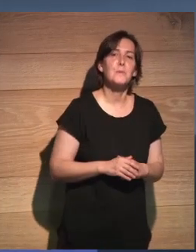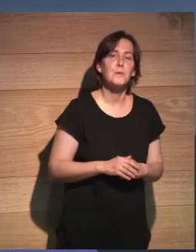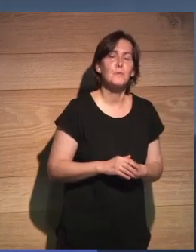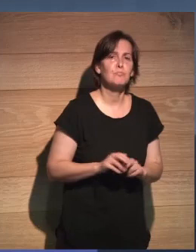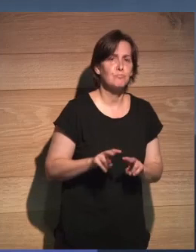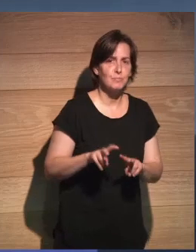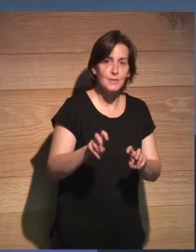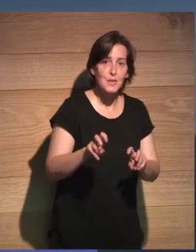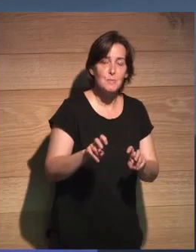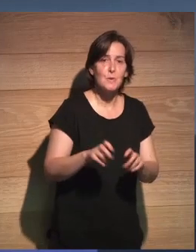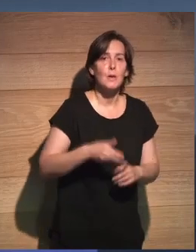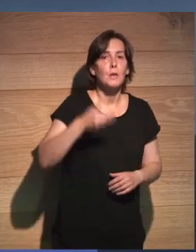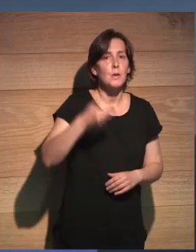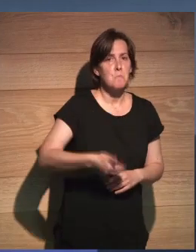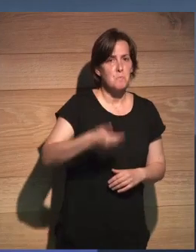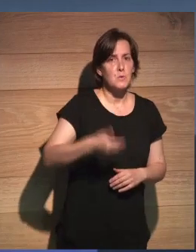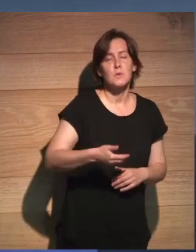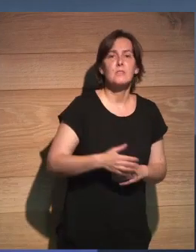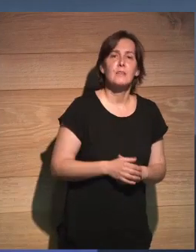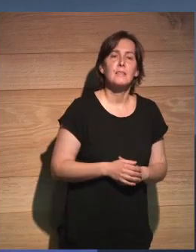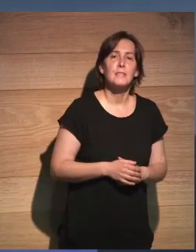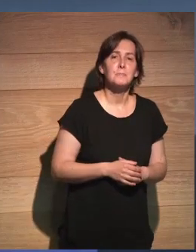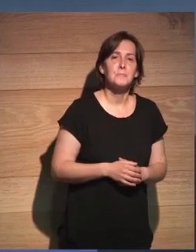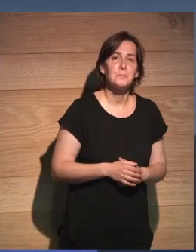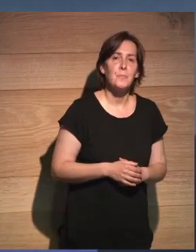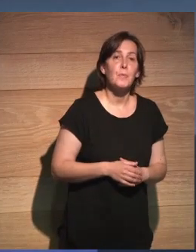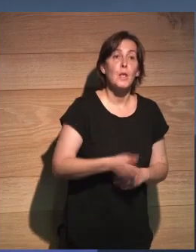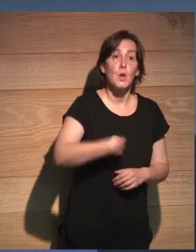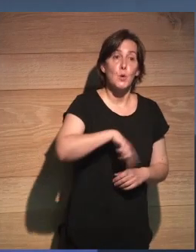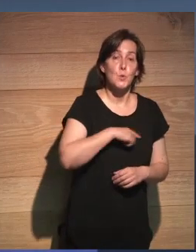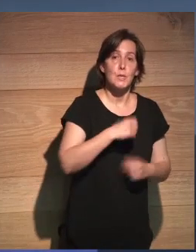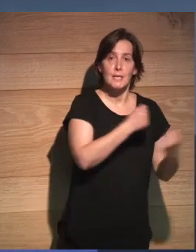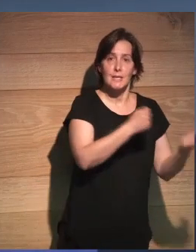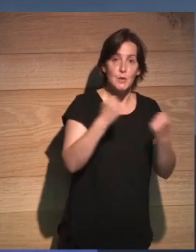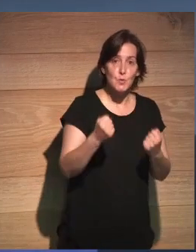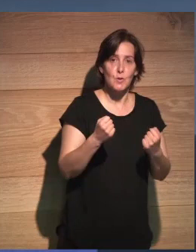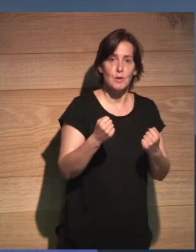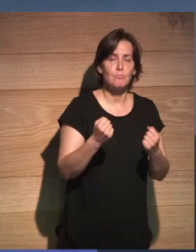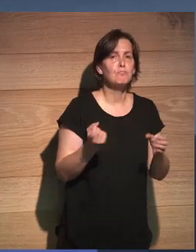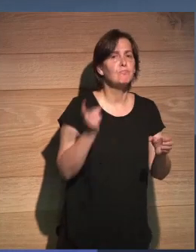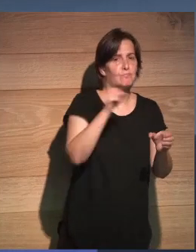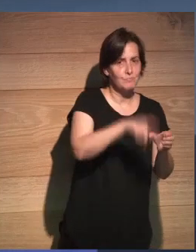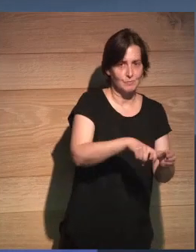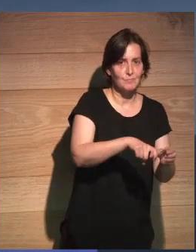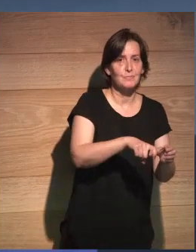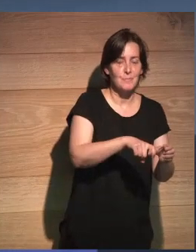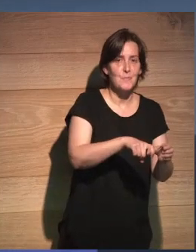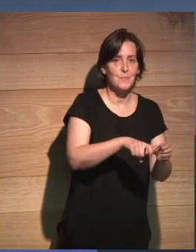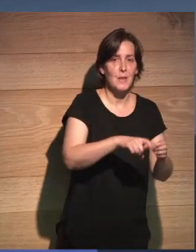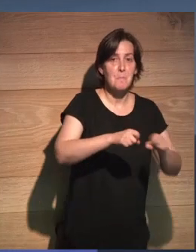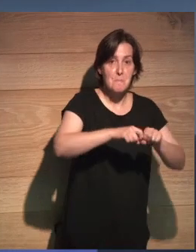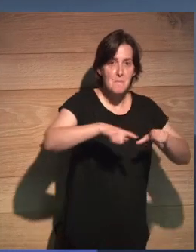el principio la importancia de que nuestra institución entrara a formar parte de